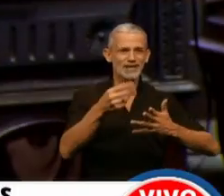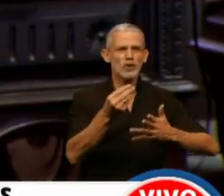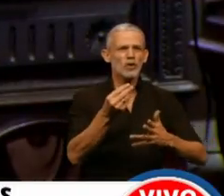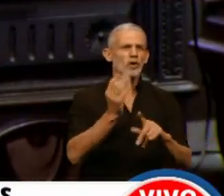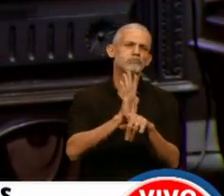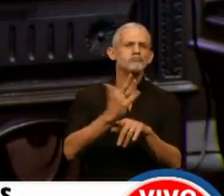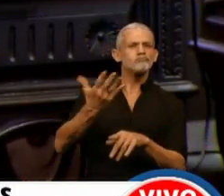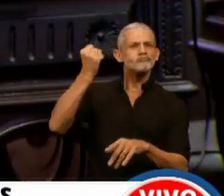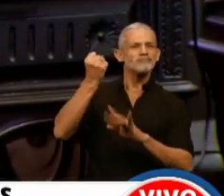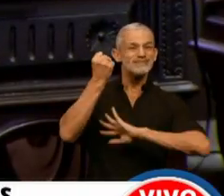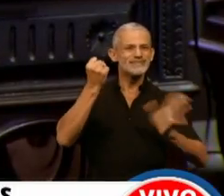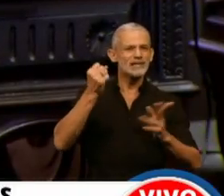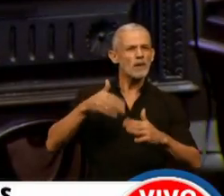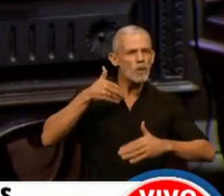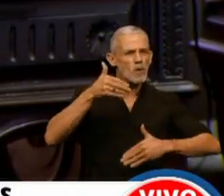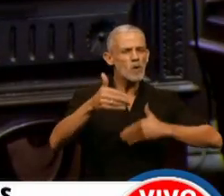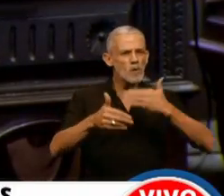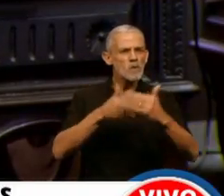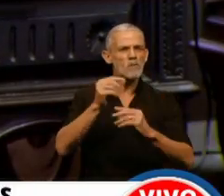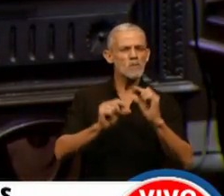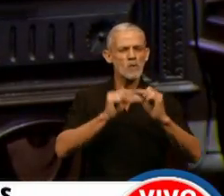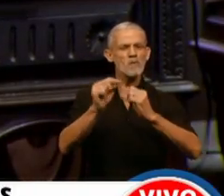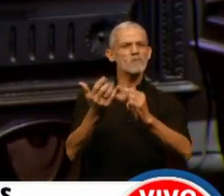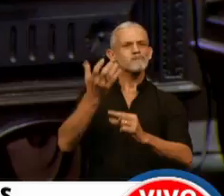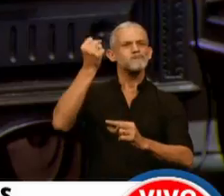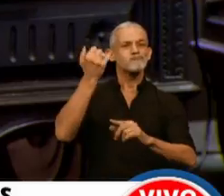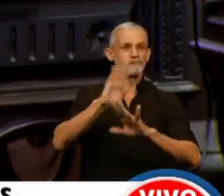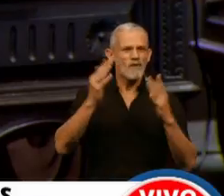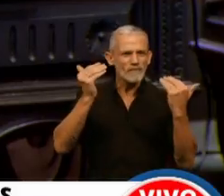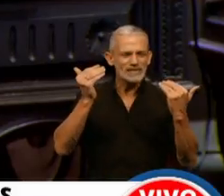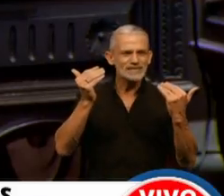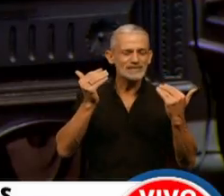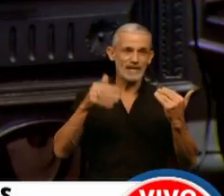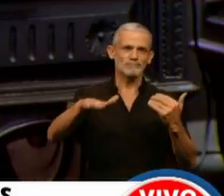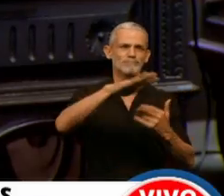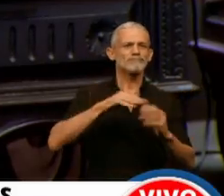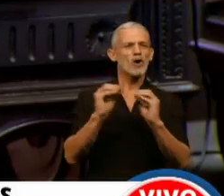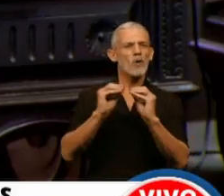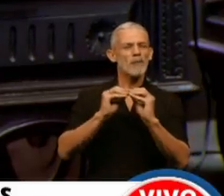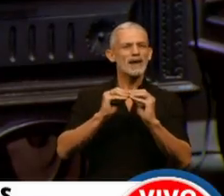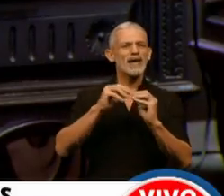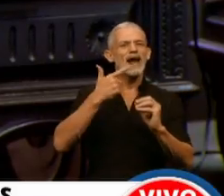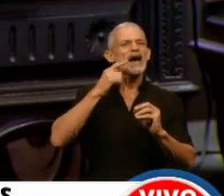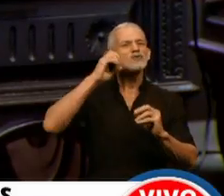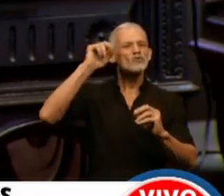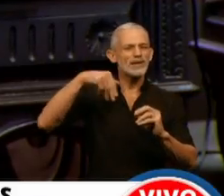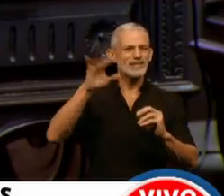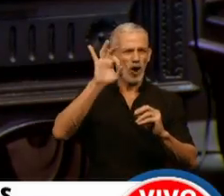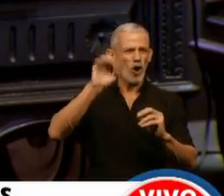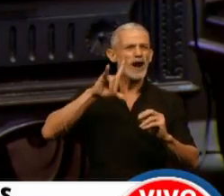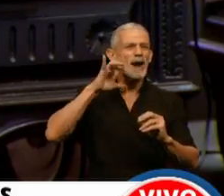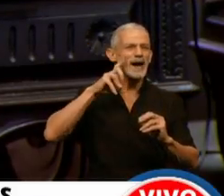conquista que se fue dando desde abajo hacia arriba felicitar a la colega de liliana swing de olavarría